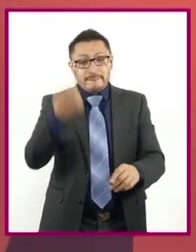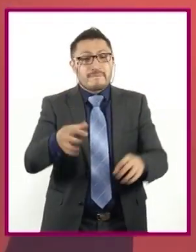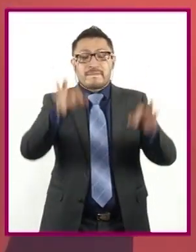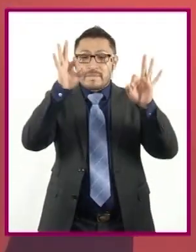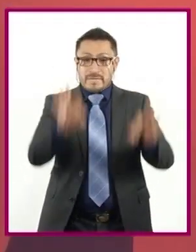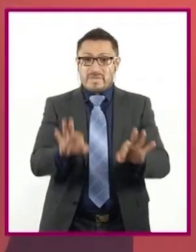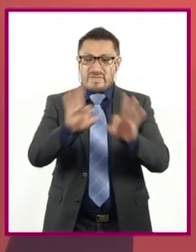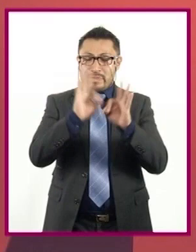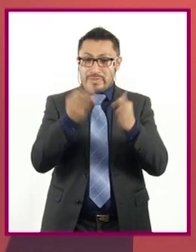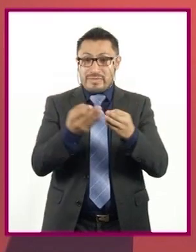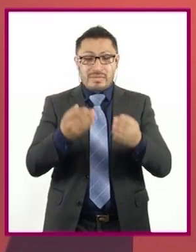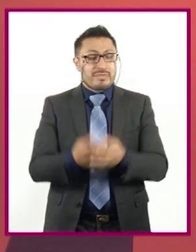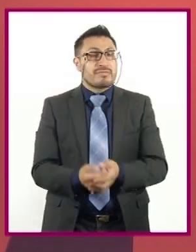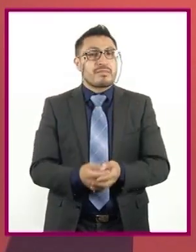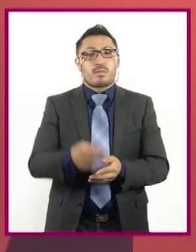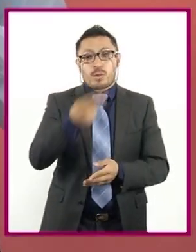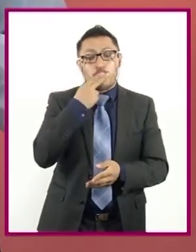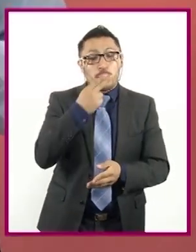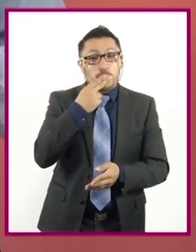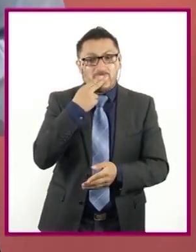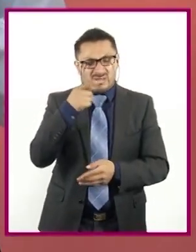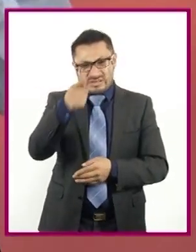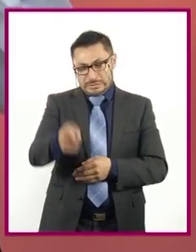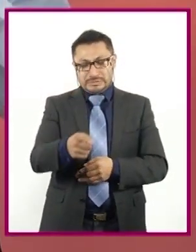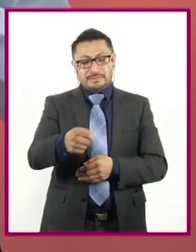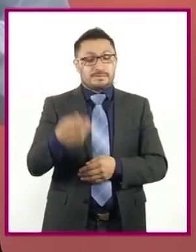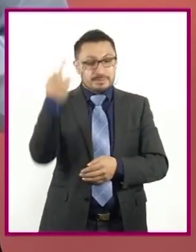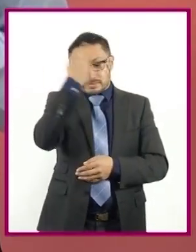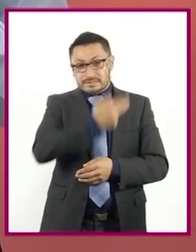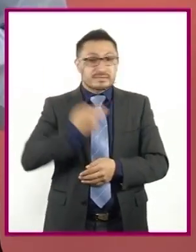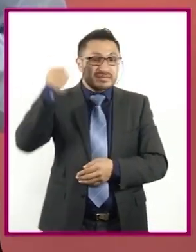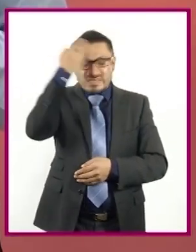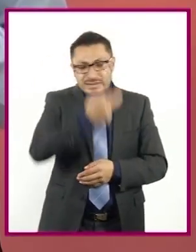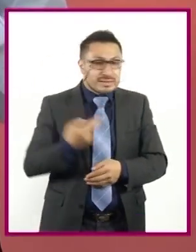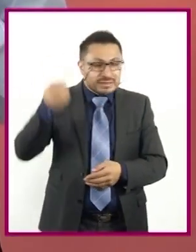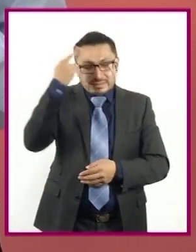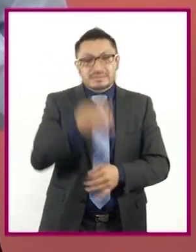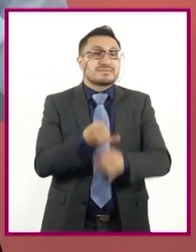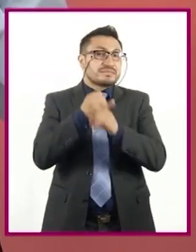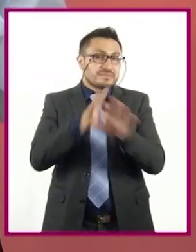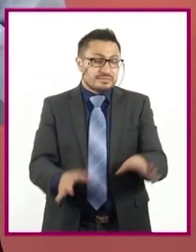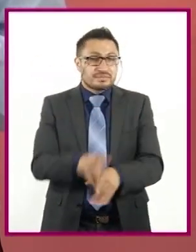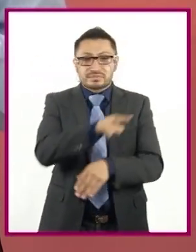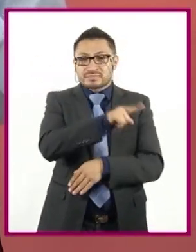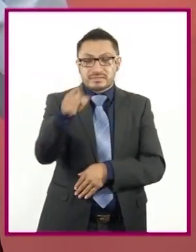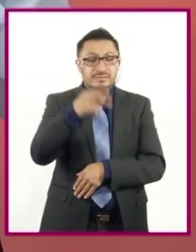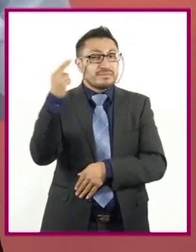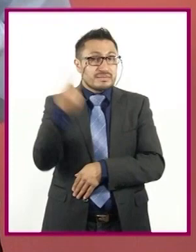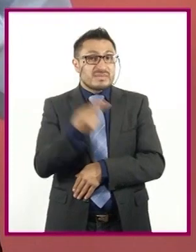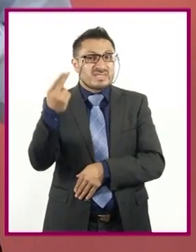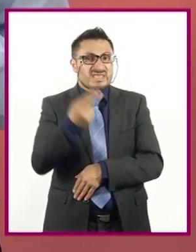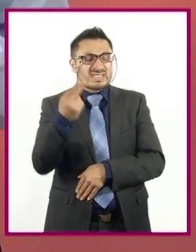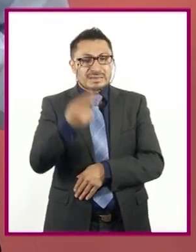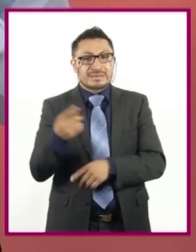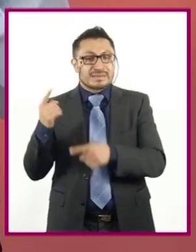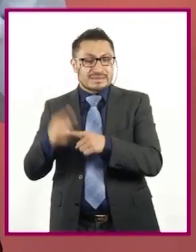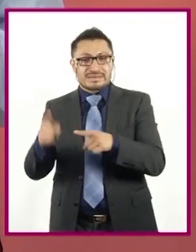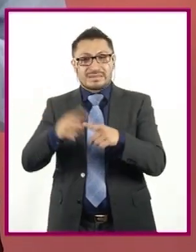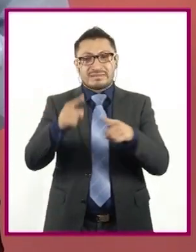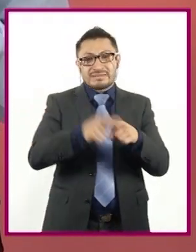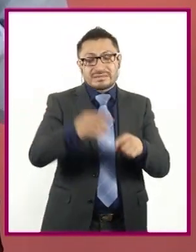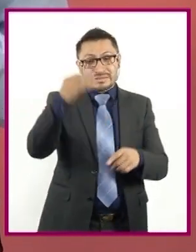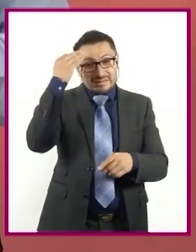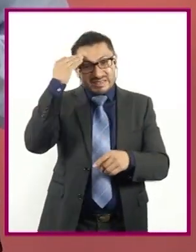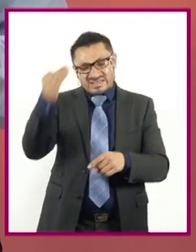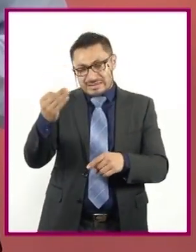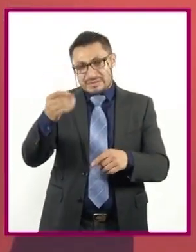eficiente. Mediante su uso podrán consultar y revisar los datos que ustedes necesiten en diversos momentos de